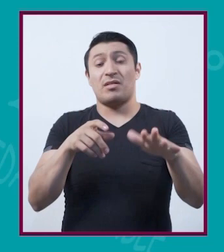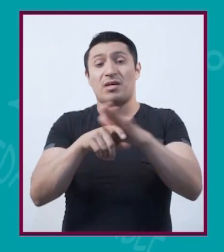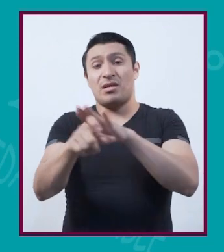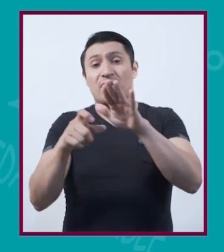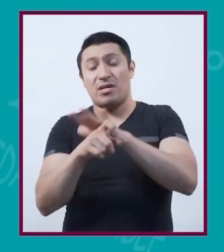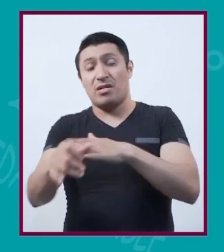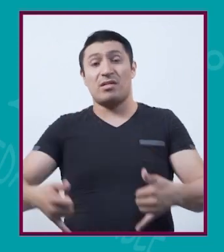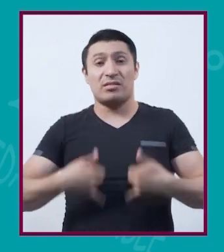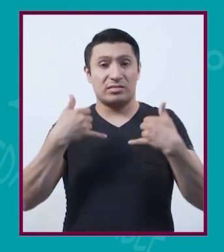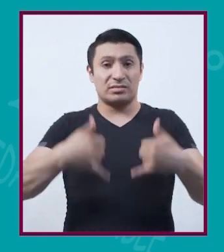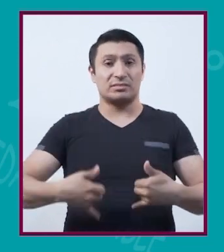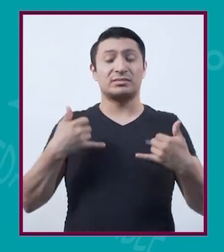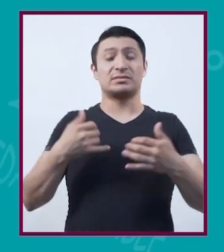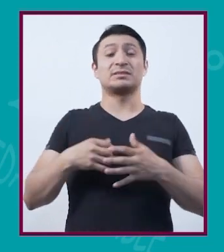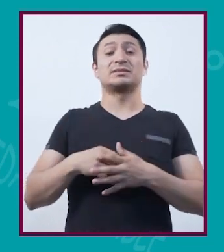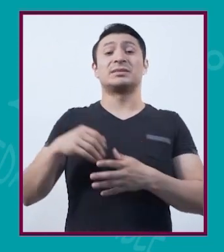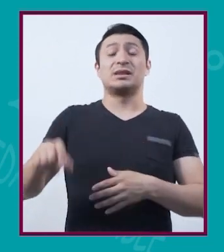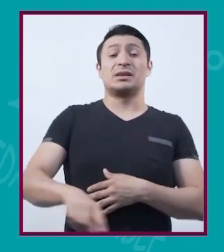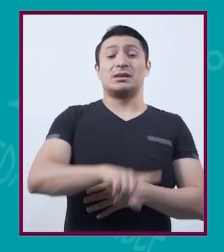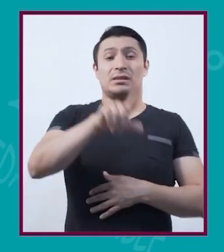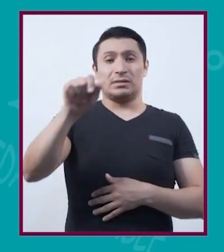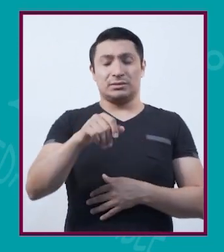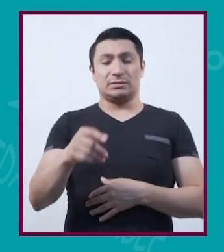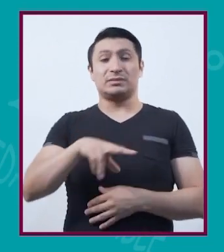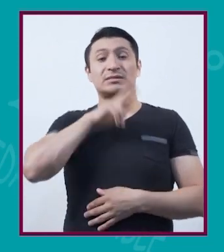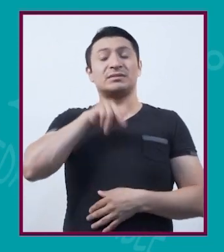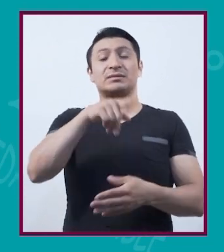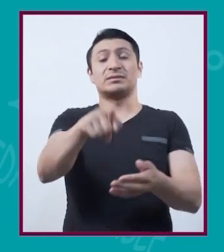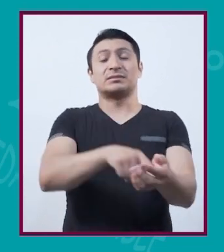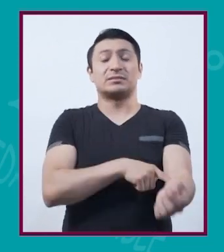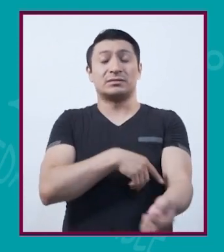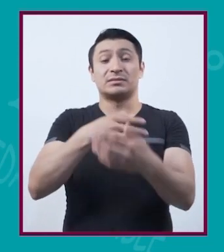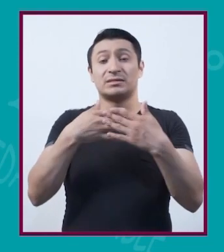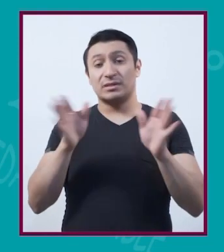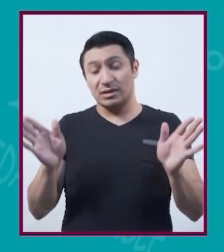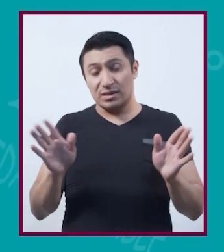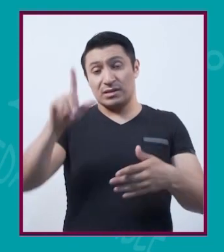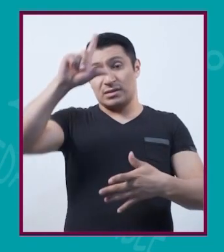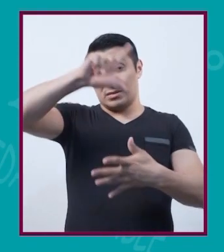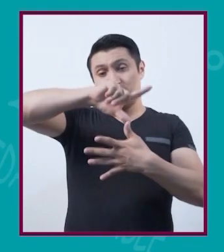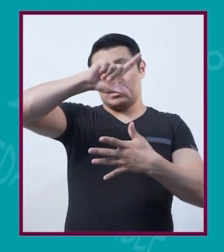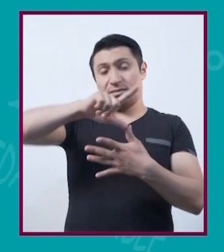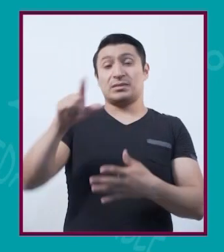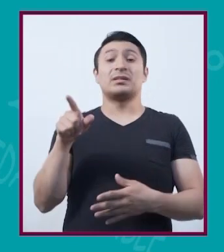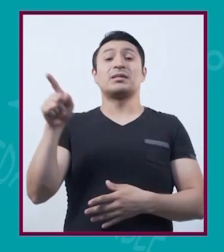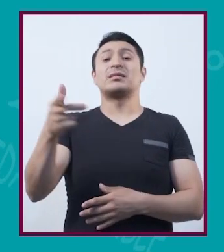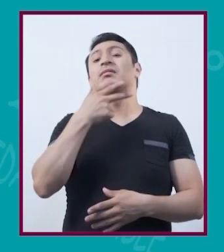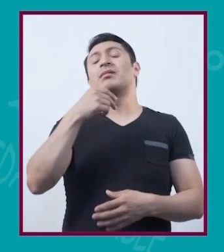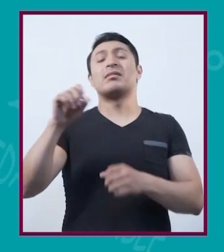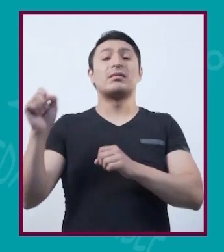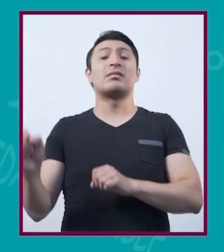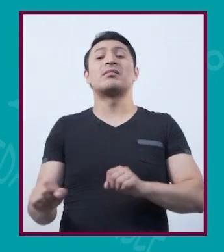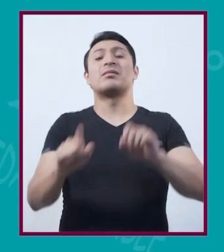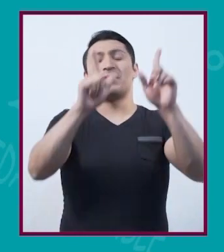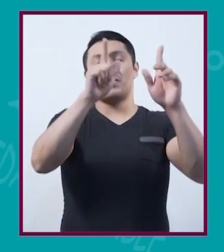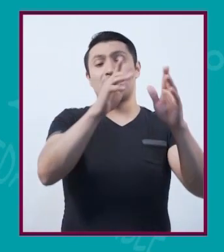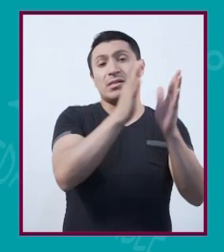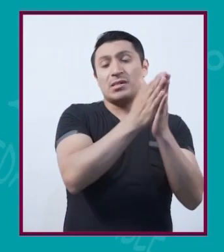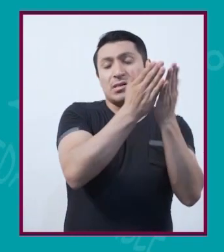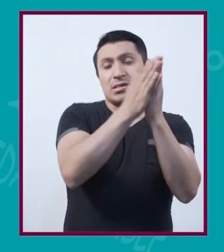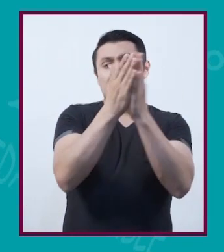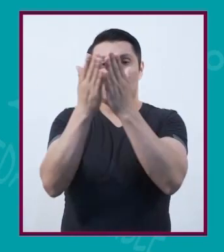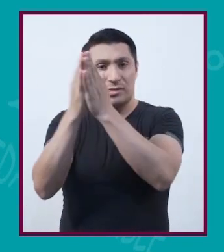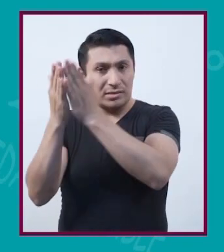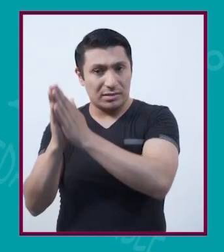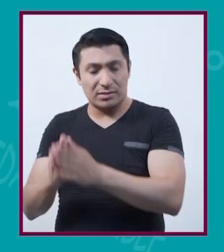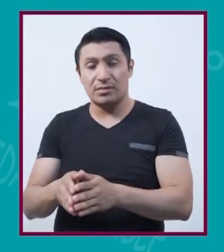Galeano publicó una colección de relatos llamada Vagabundo y 2 años más tarde la novela La canción de nosotros,